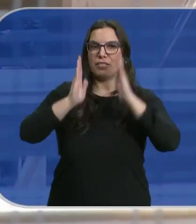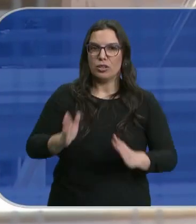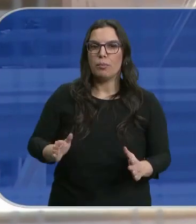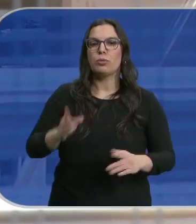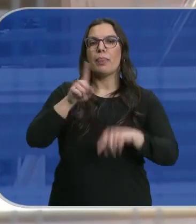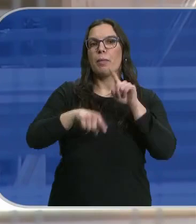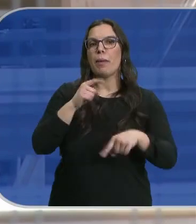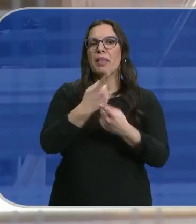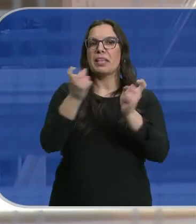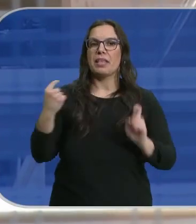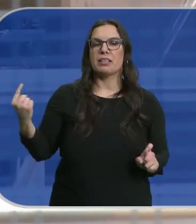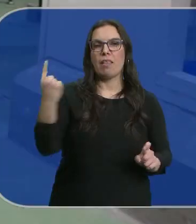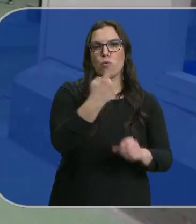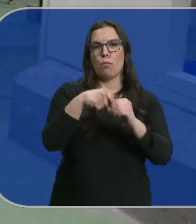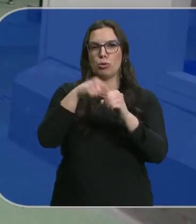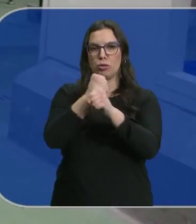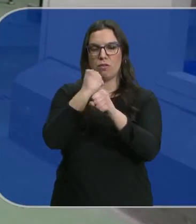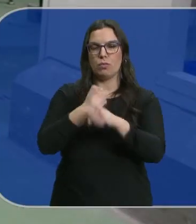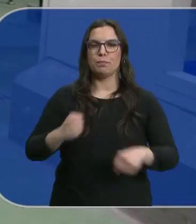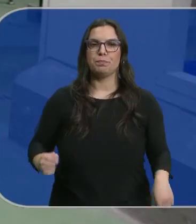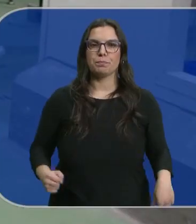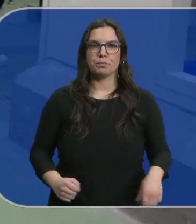fisioterapeutas según las necesidades de cada puesto de trabajo.